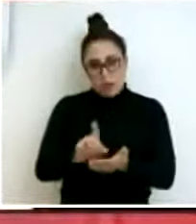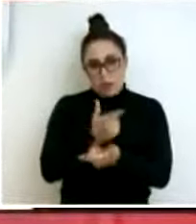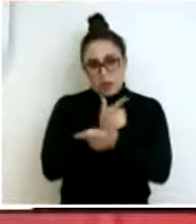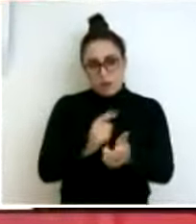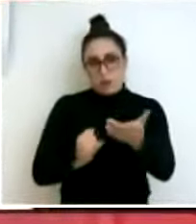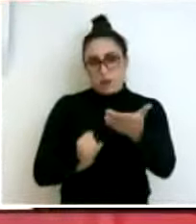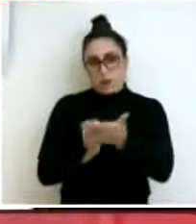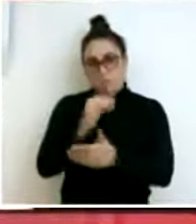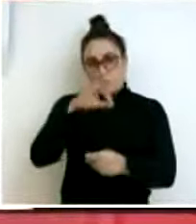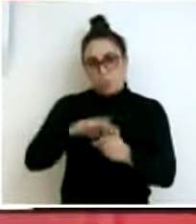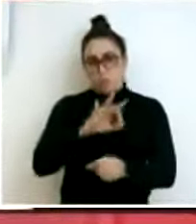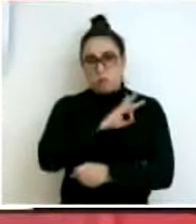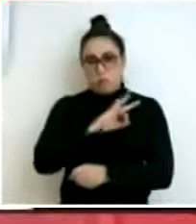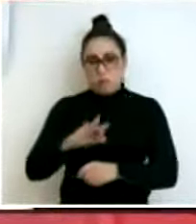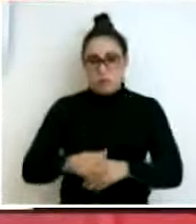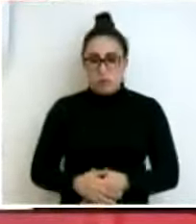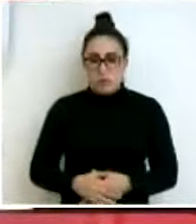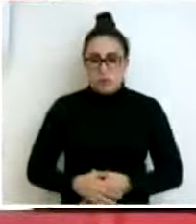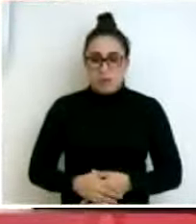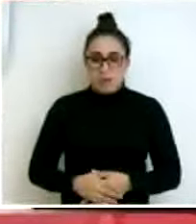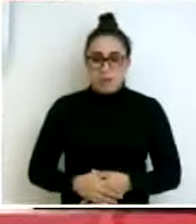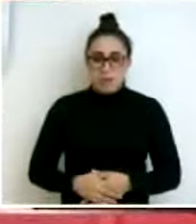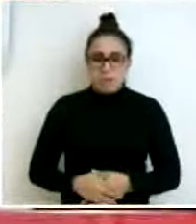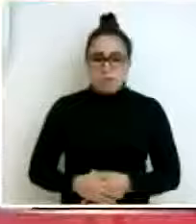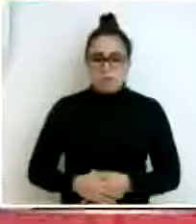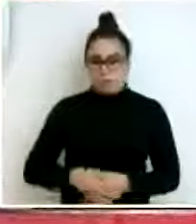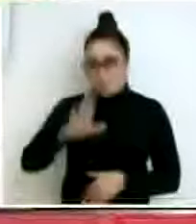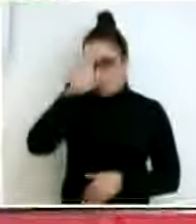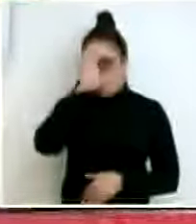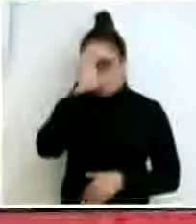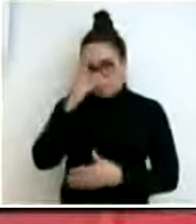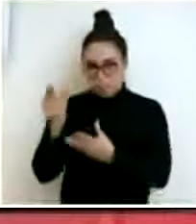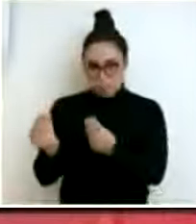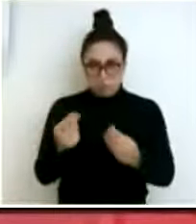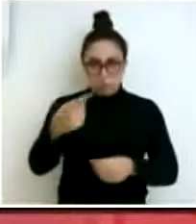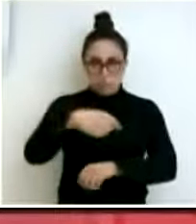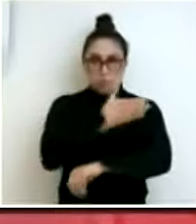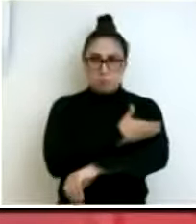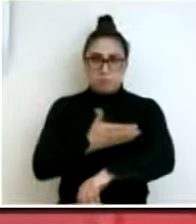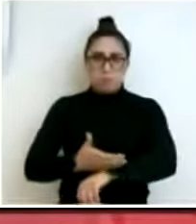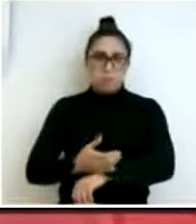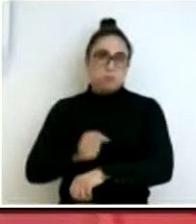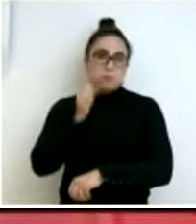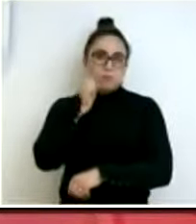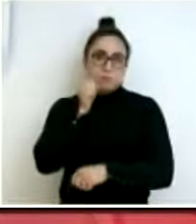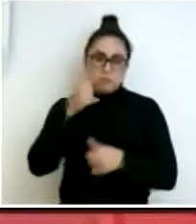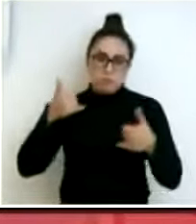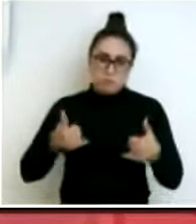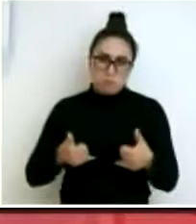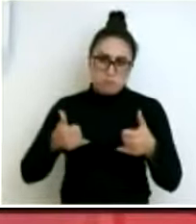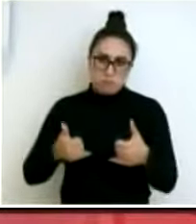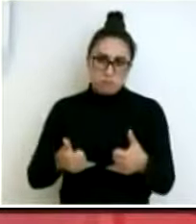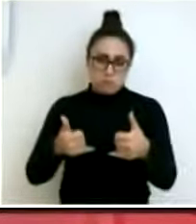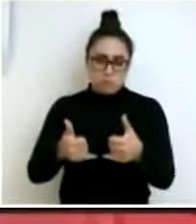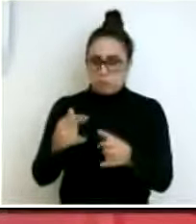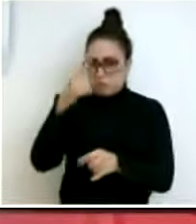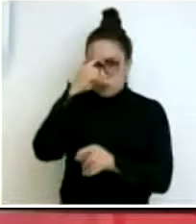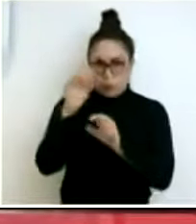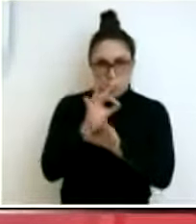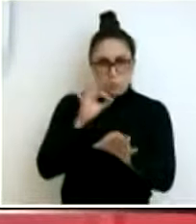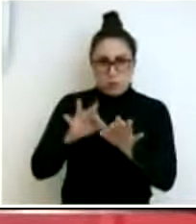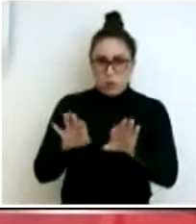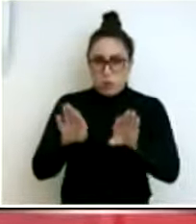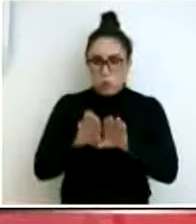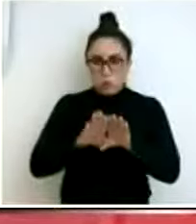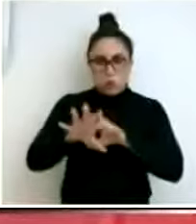Pese a la batalla que daremos decenas de nosotros con dignidad y congruencia,